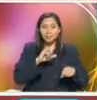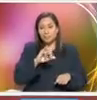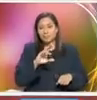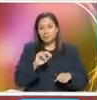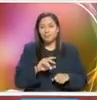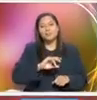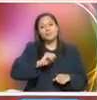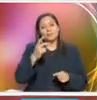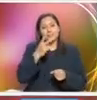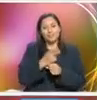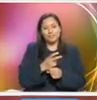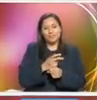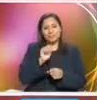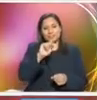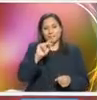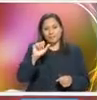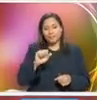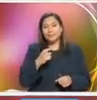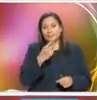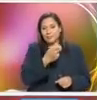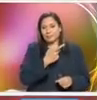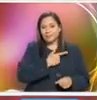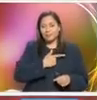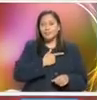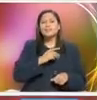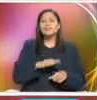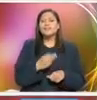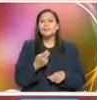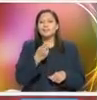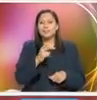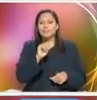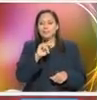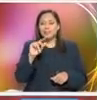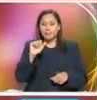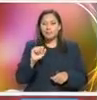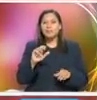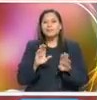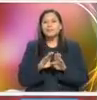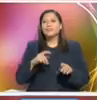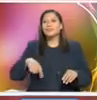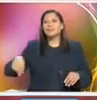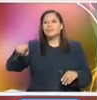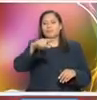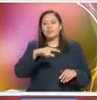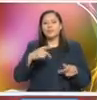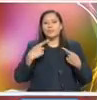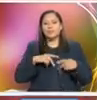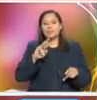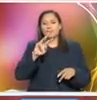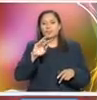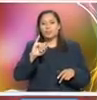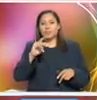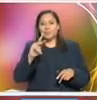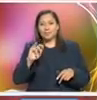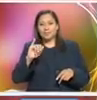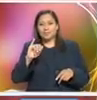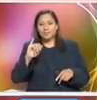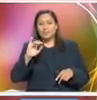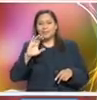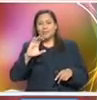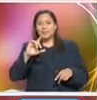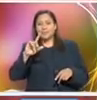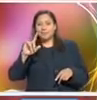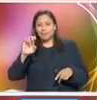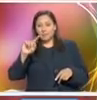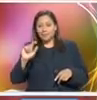Y la segunda aplicación, esta me gusta mucho porque es una aplicación que es más bien de comunidad y se llama Wikicleta. Y el